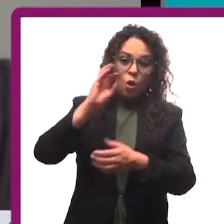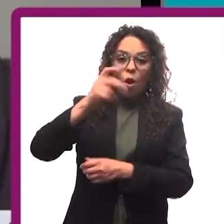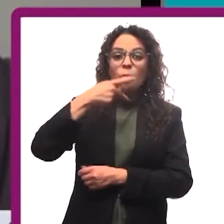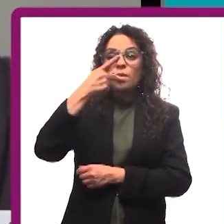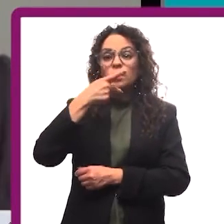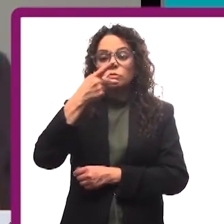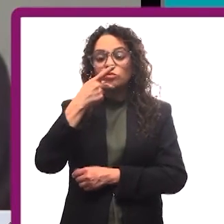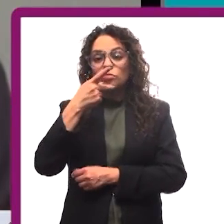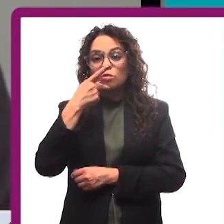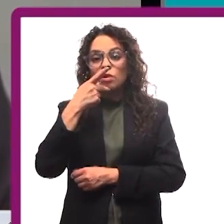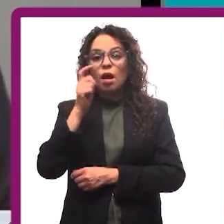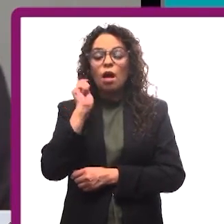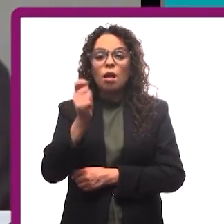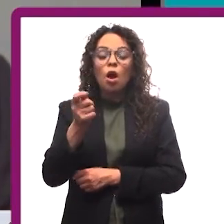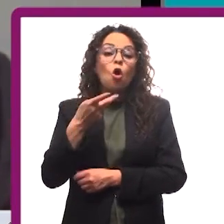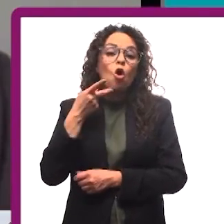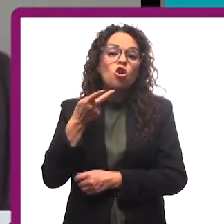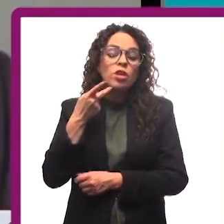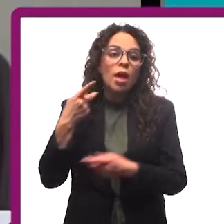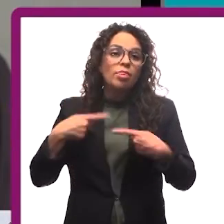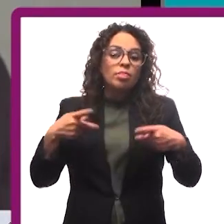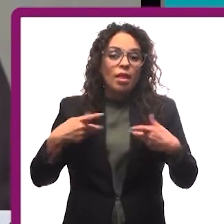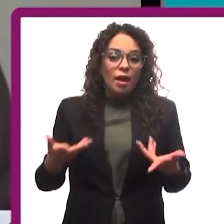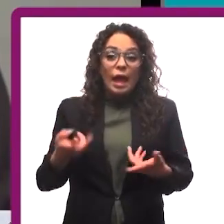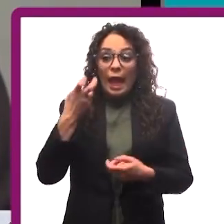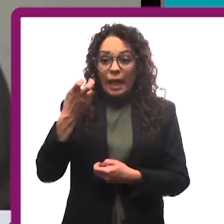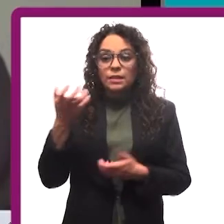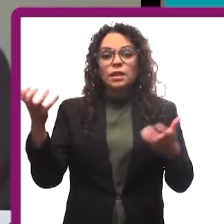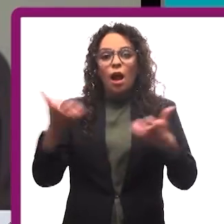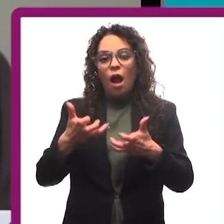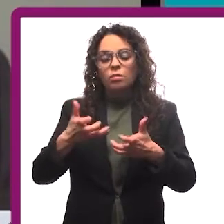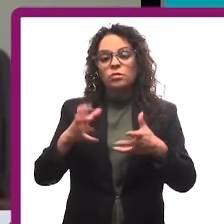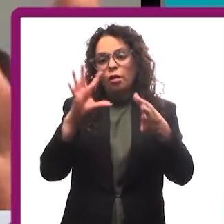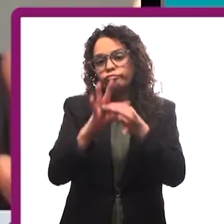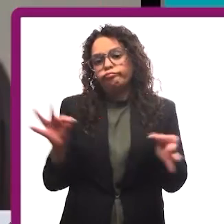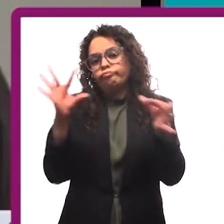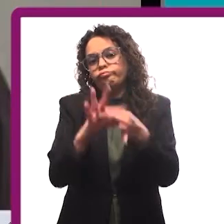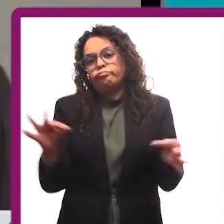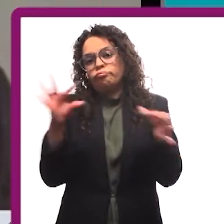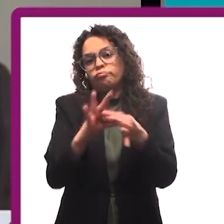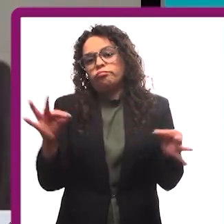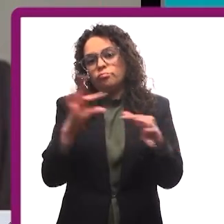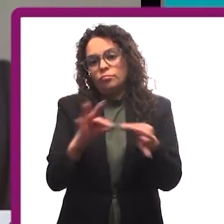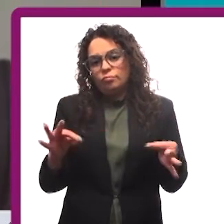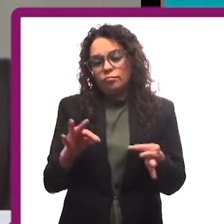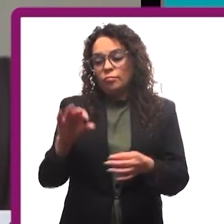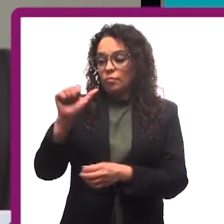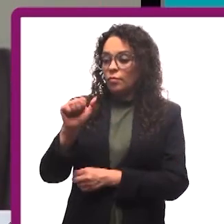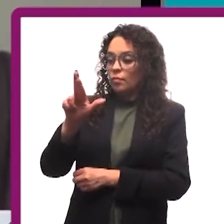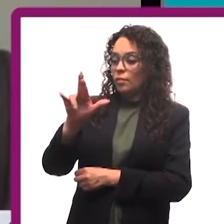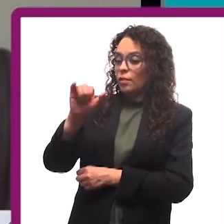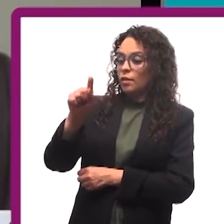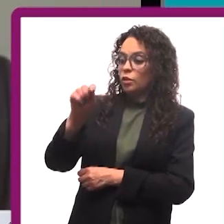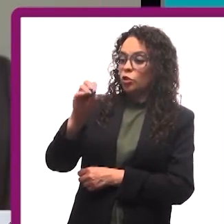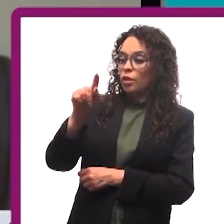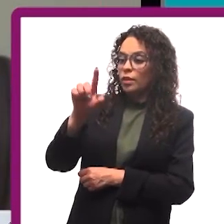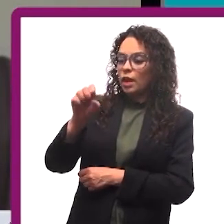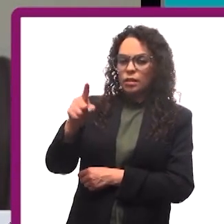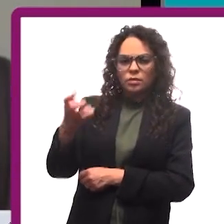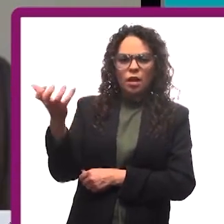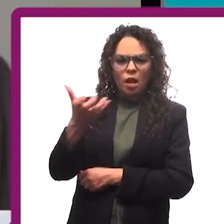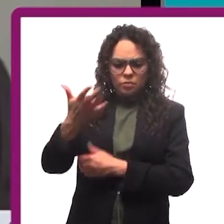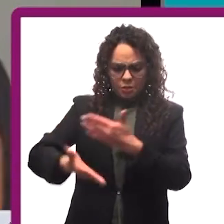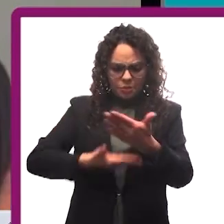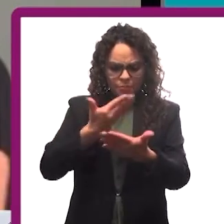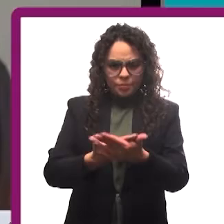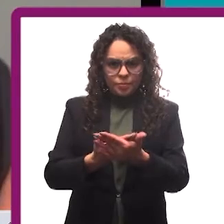eran las personas que iban a recibir justamente ese discurso. Y todo lo que planteó Aristóteles, pues en su tiempo